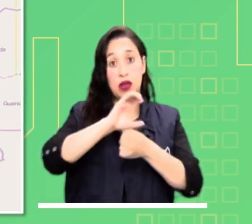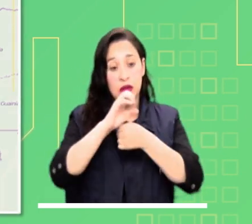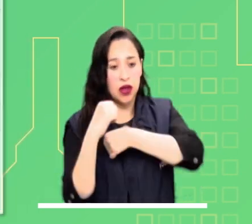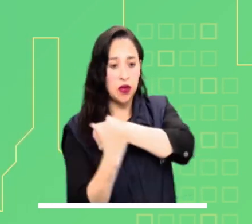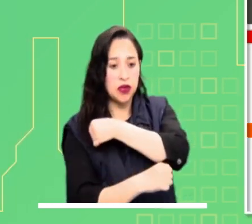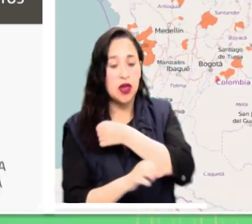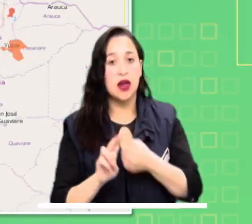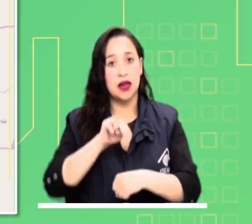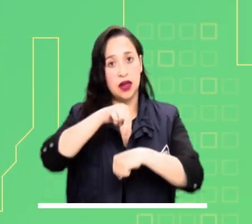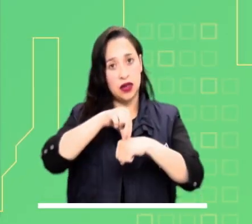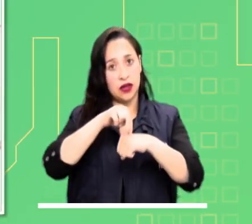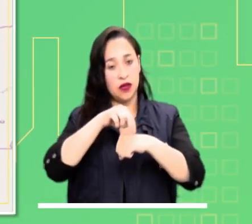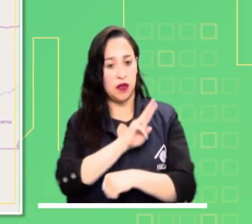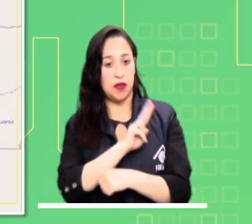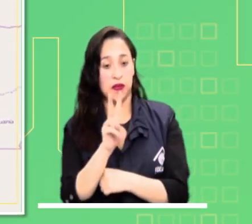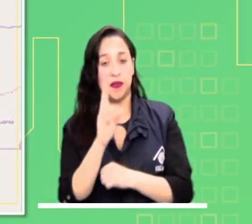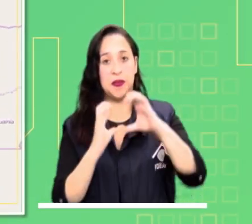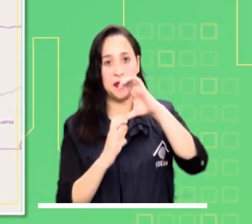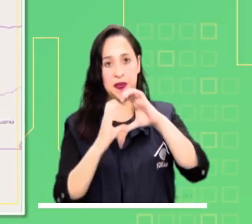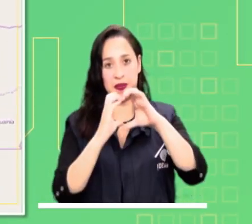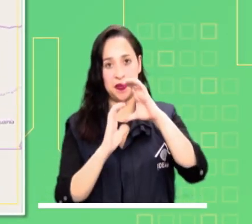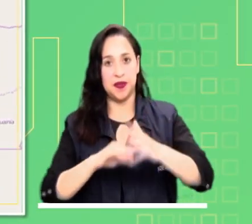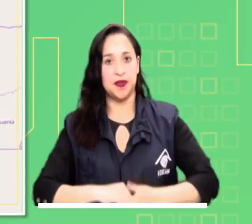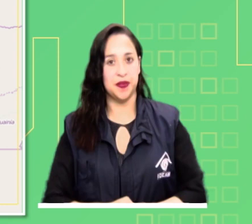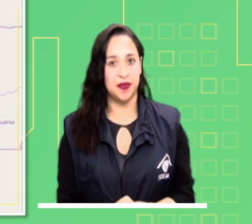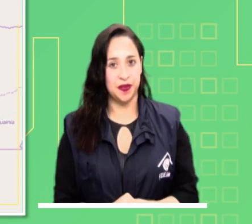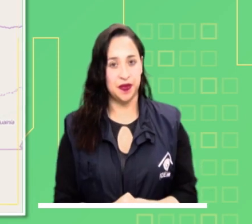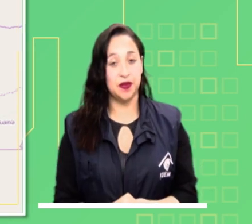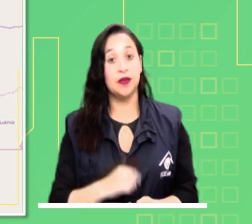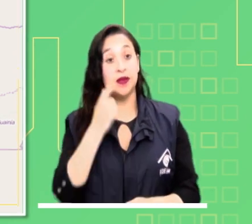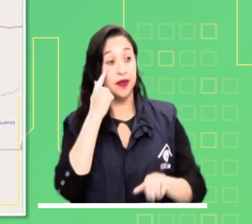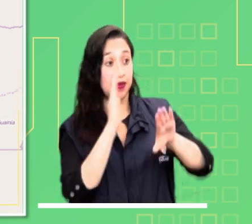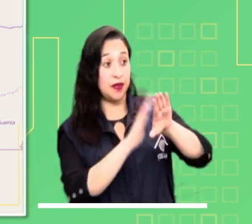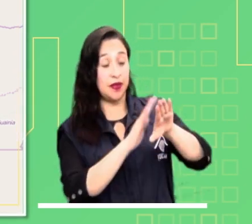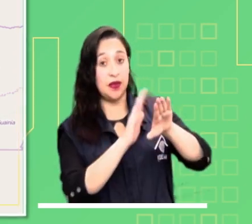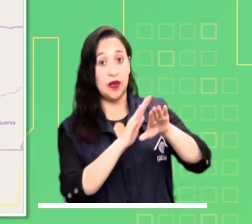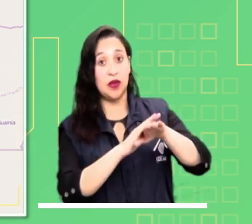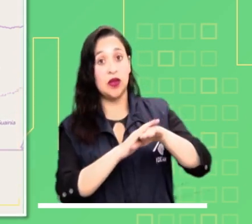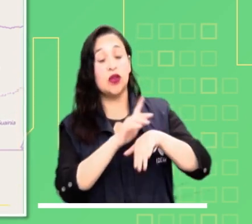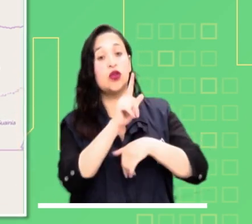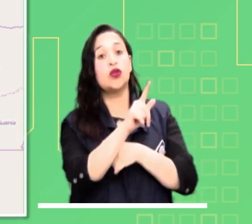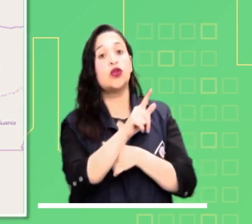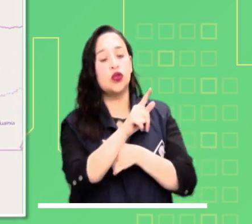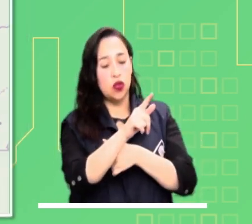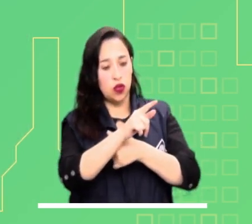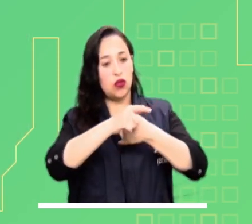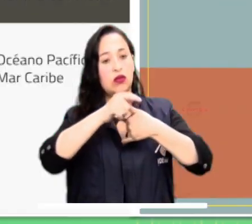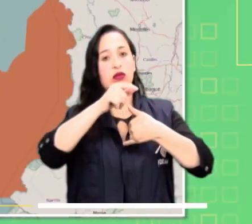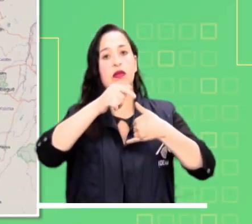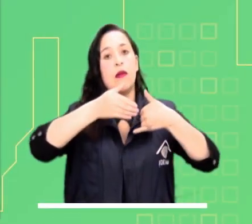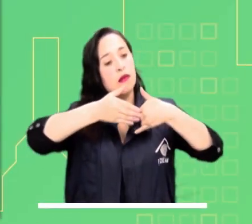Máxima precaución ante posibles deslizamientos de tierra en Cundinamarca, Boyacá, Nariño, Valle y Cauca.